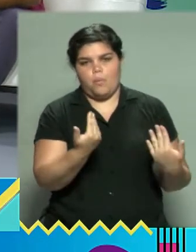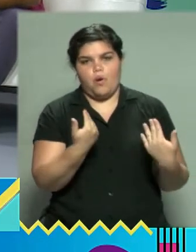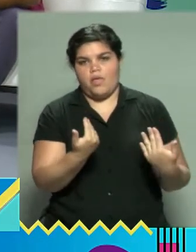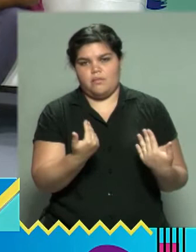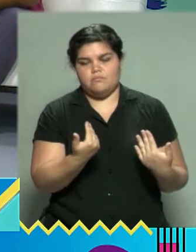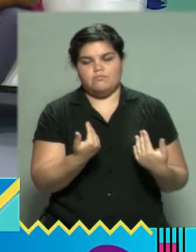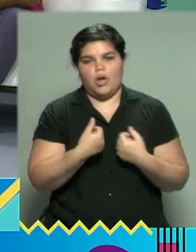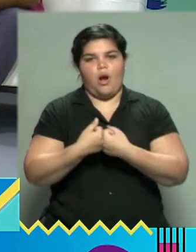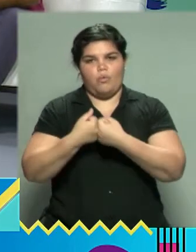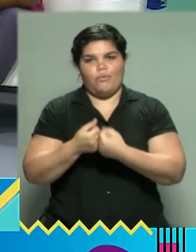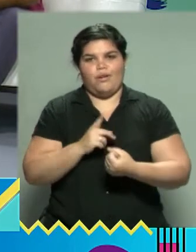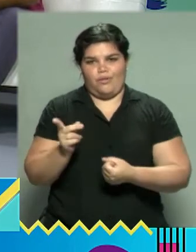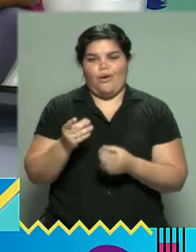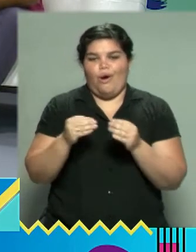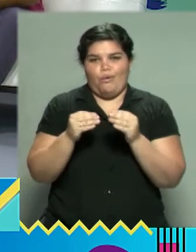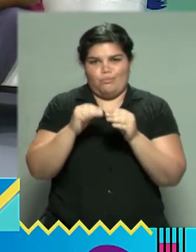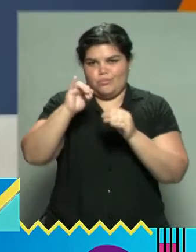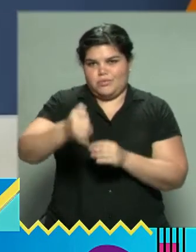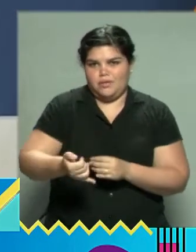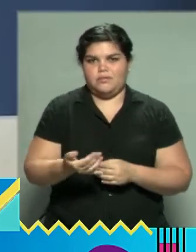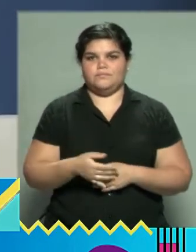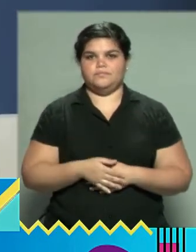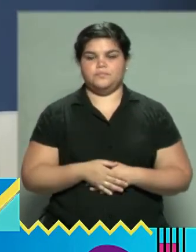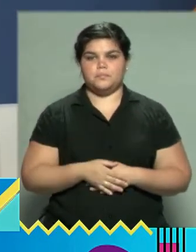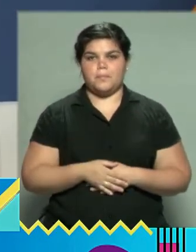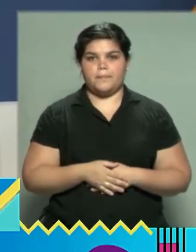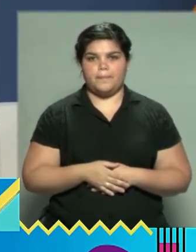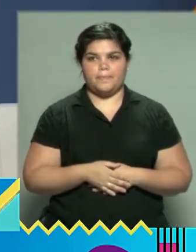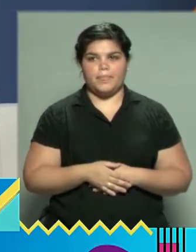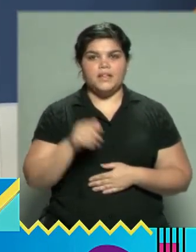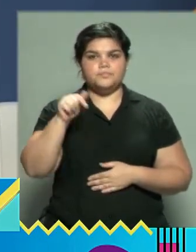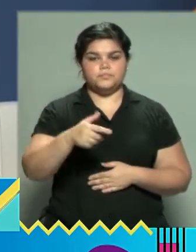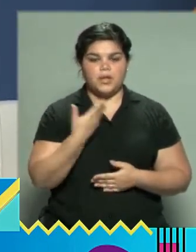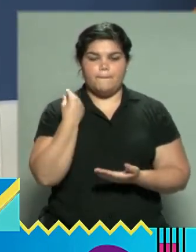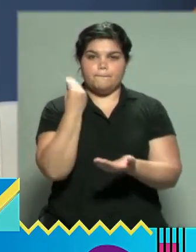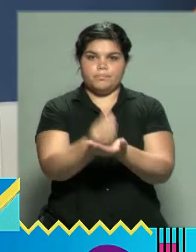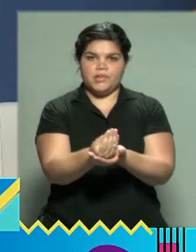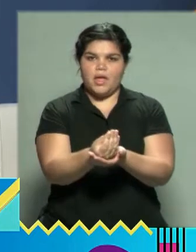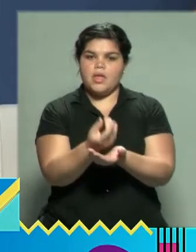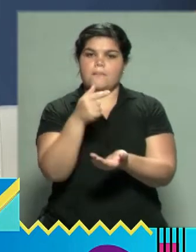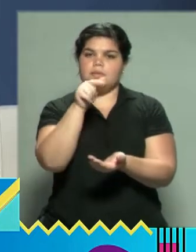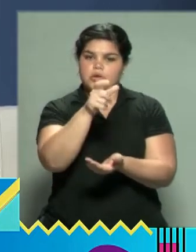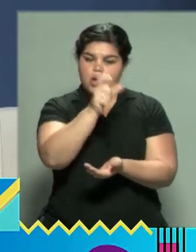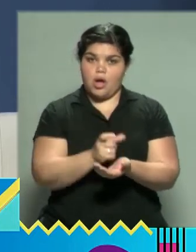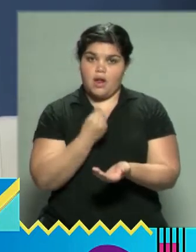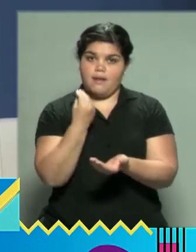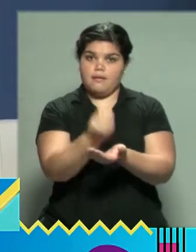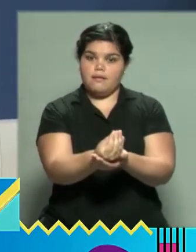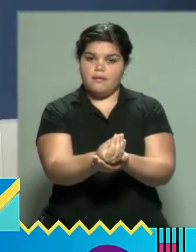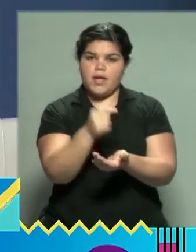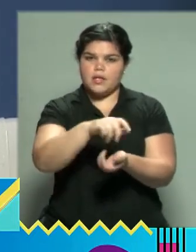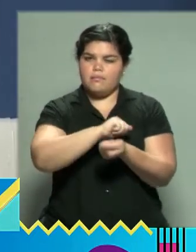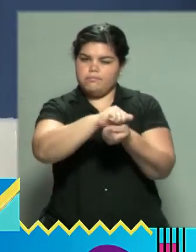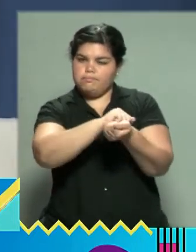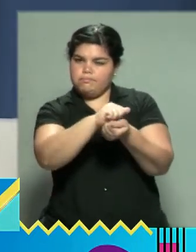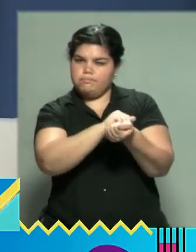acuerdo con el compañero acá. Creo que evidentemente si un dirigente está envuelto en un caso de corrupción, y no solo, como